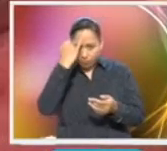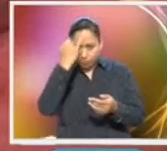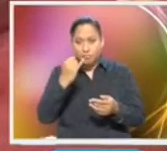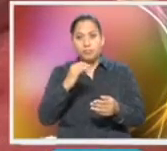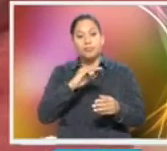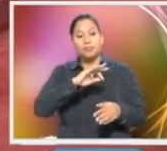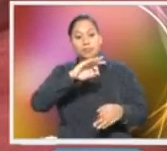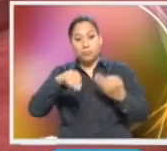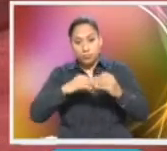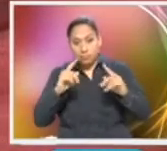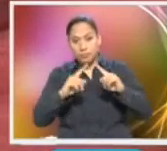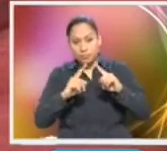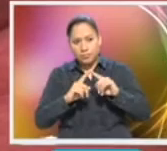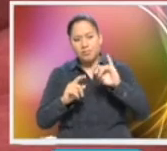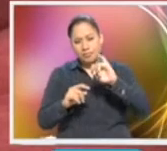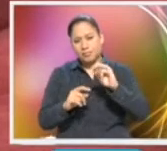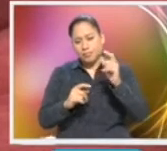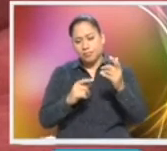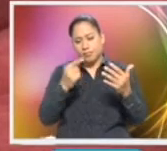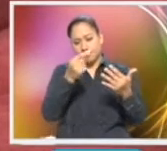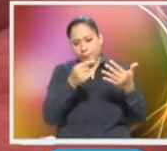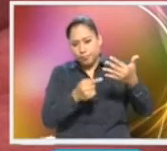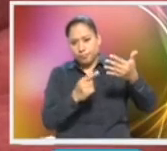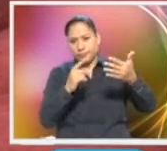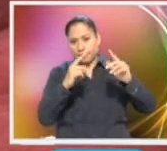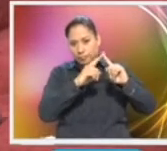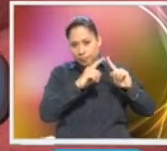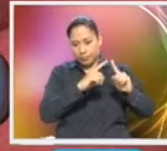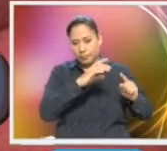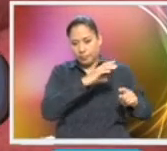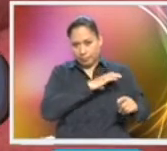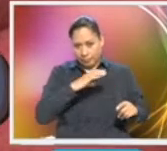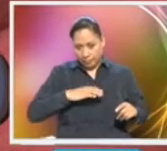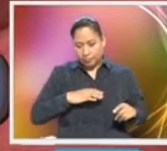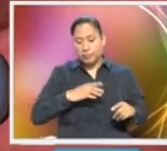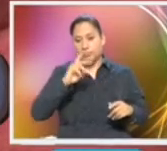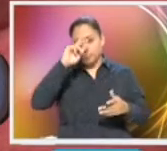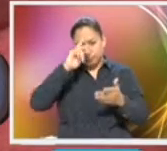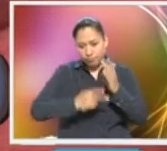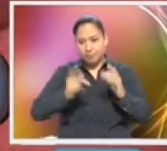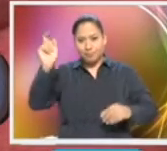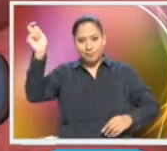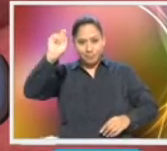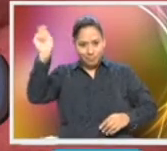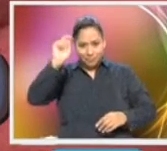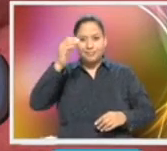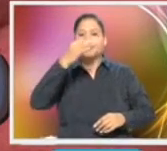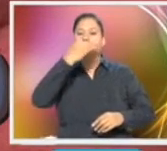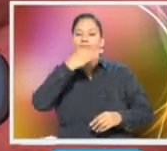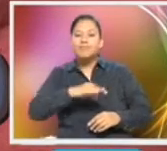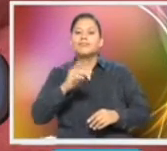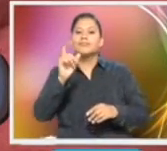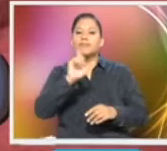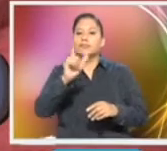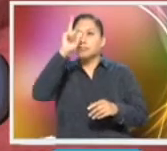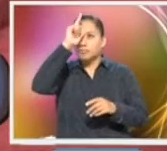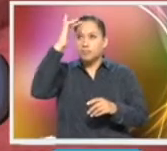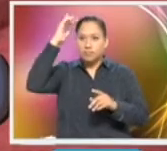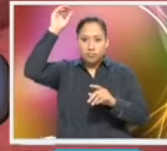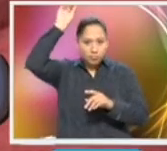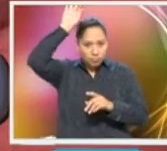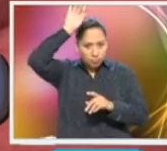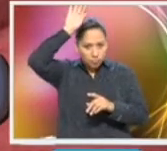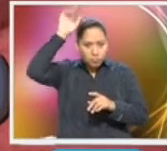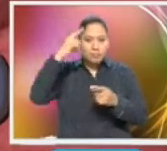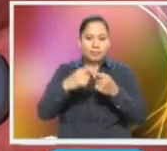iglesias. ¿Es de todas? Sí, básicamente de todas las iglesias cristianas, porque Pentecostés es la fiesta de la venida del Espíritu Santo a